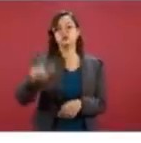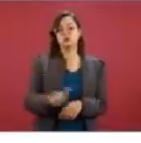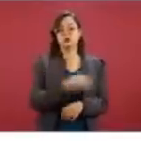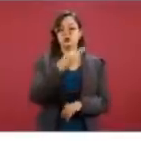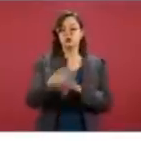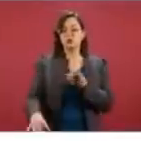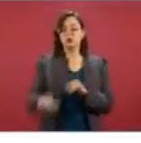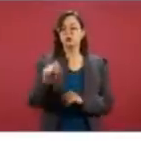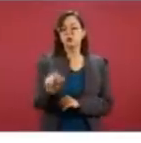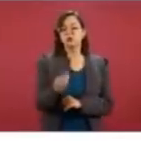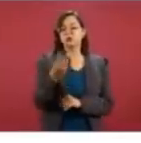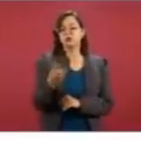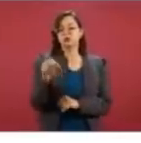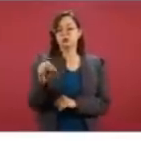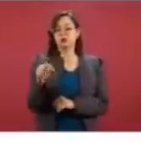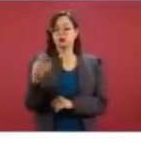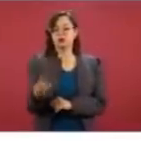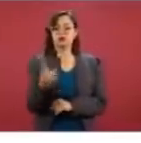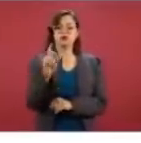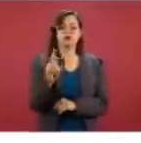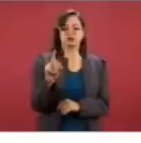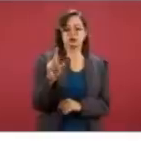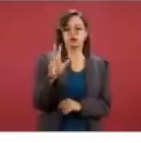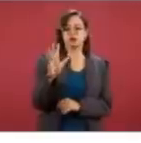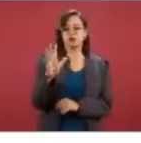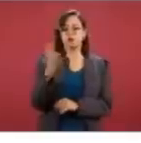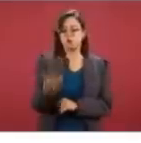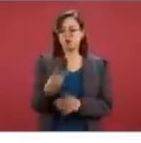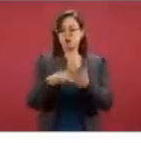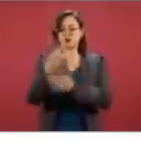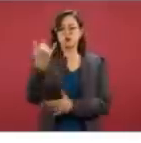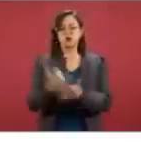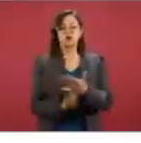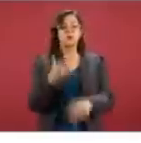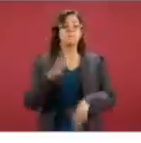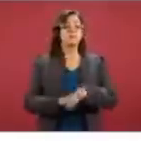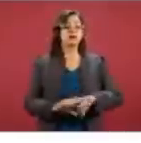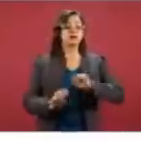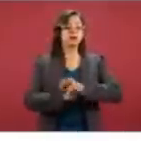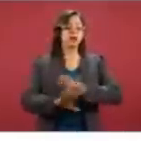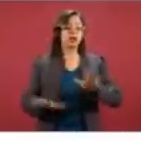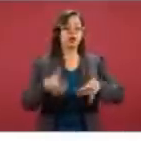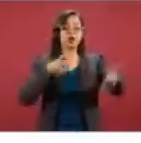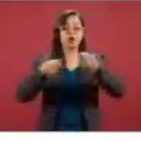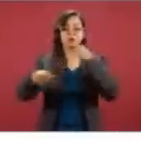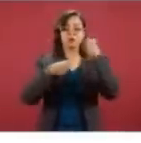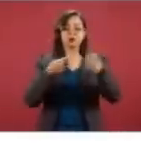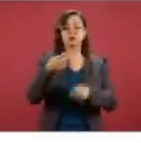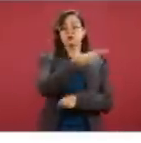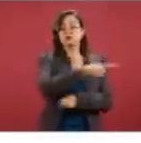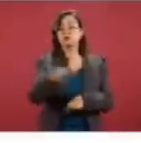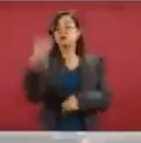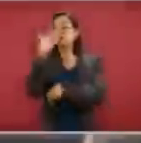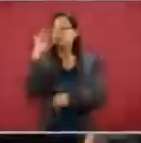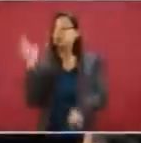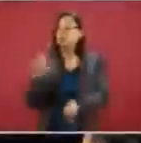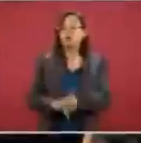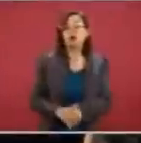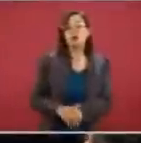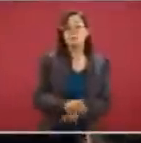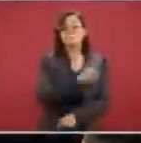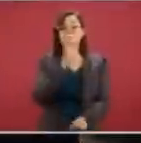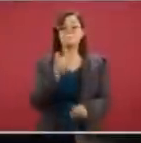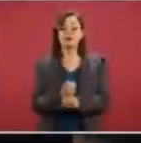34 proyectos. Quiero ser muy claro, sobre todo para la prensa, que esto es el primer paquete.